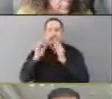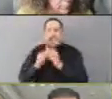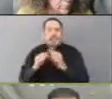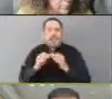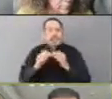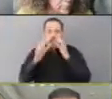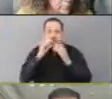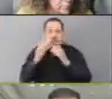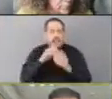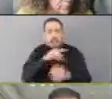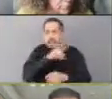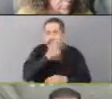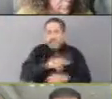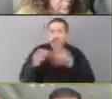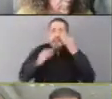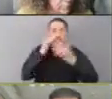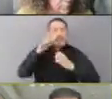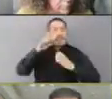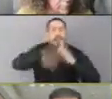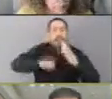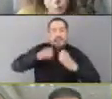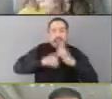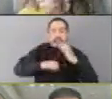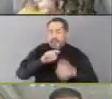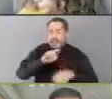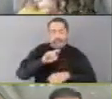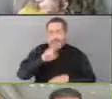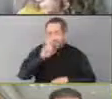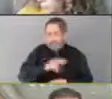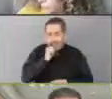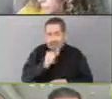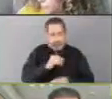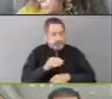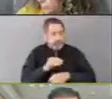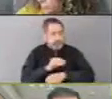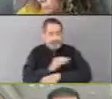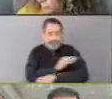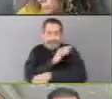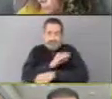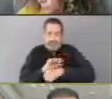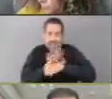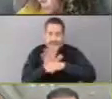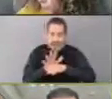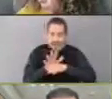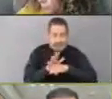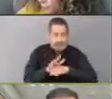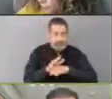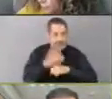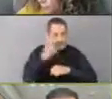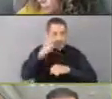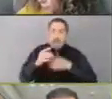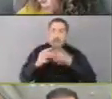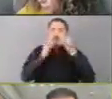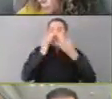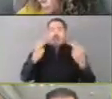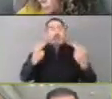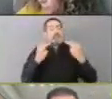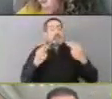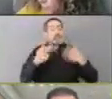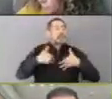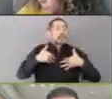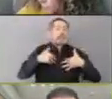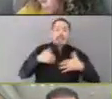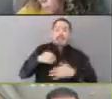propaganda engañosa usando las vacunas contra el COVID-19 con el propósito de posicionar a Morena en el